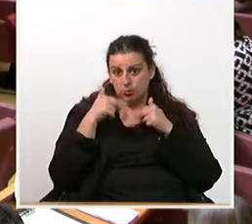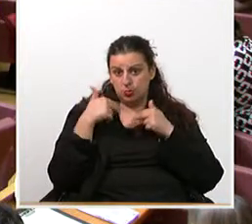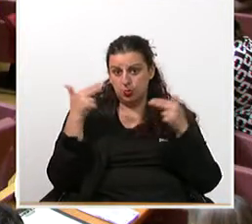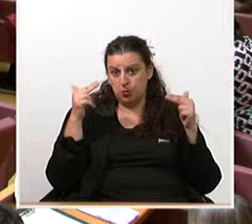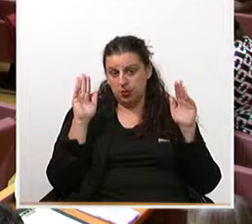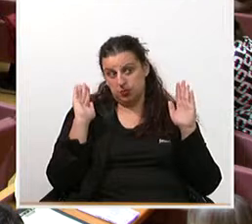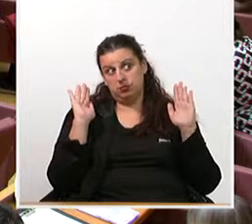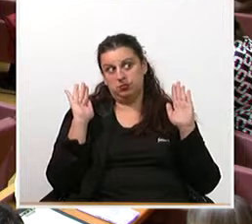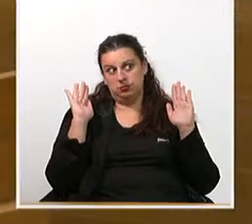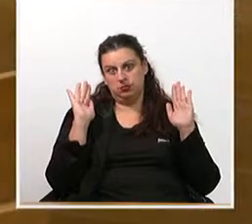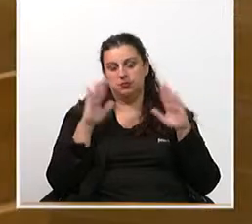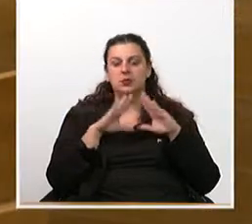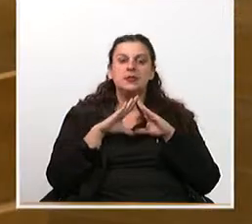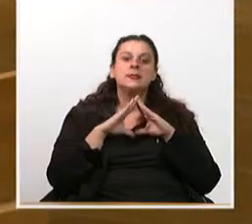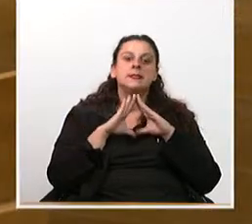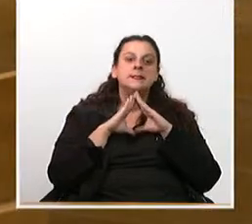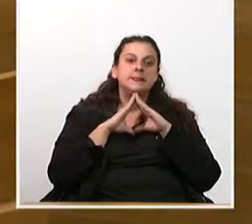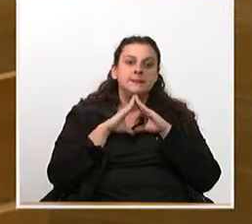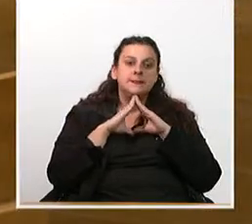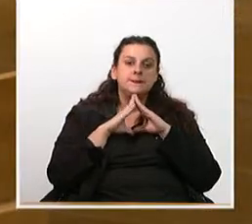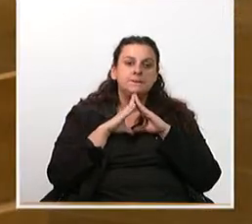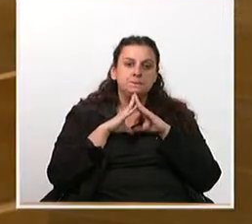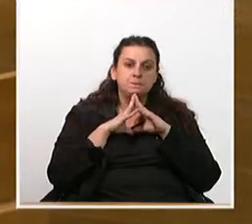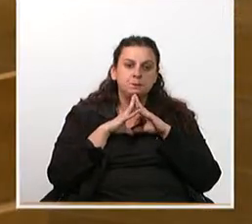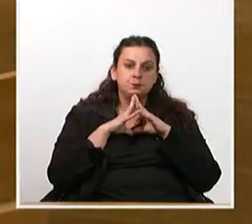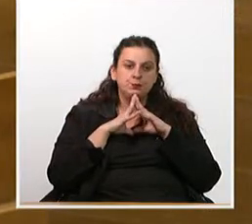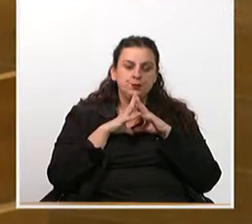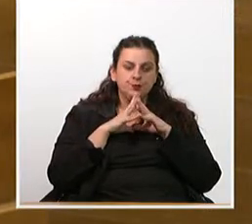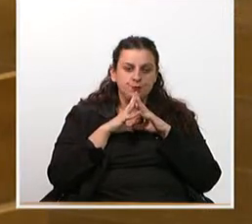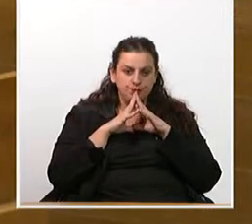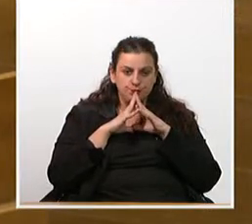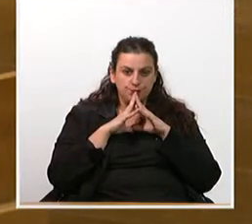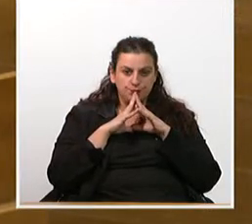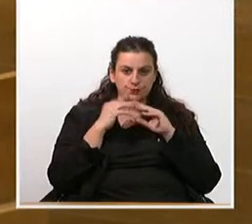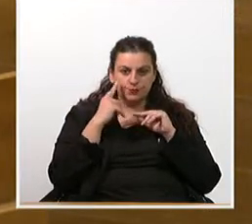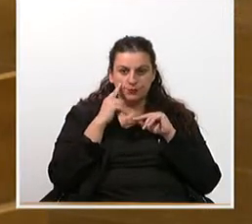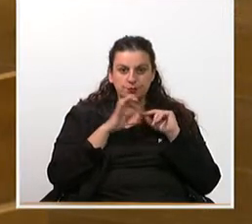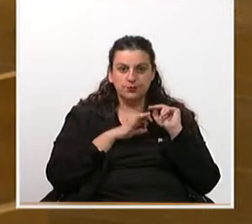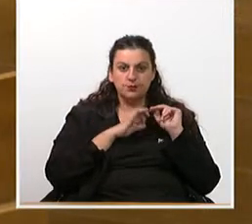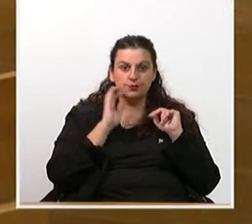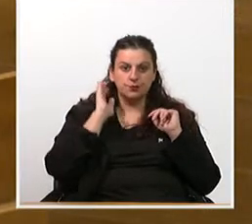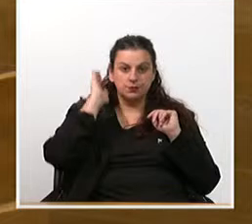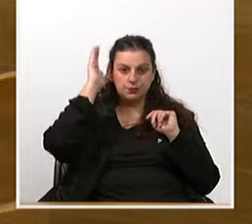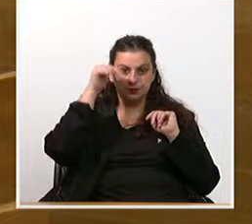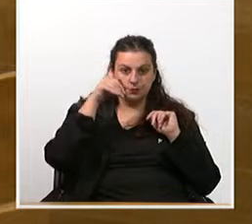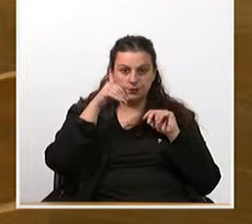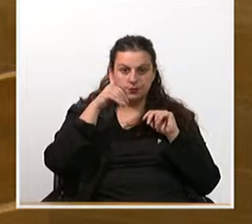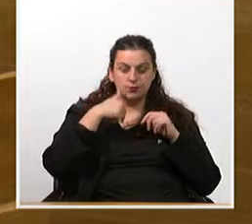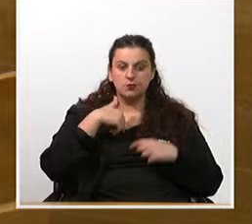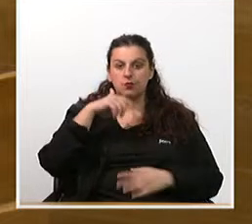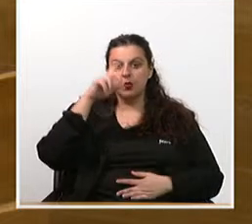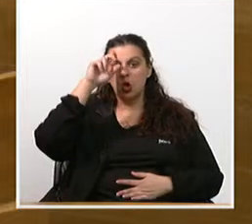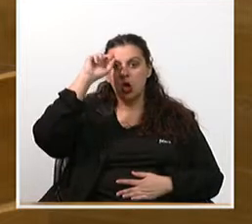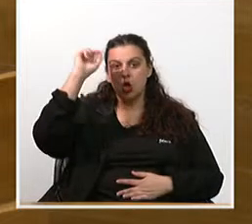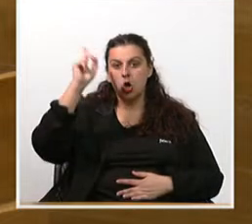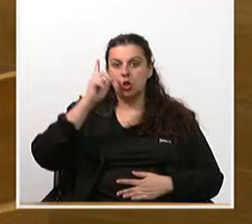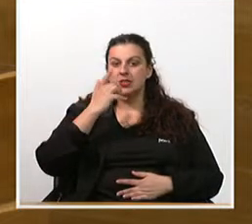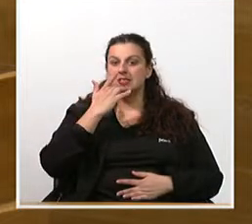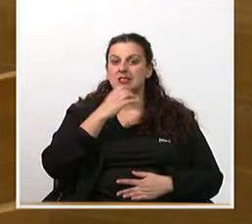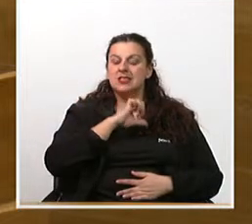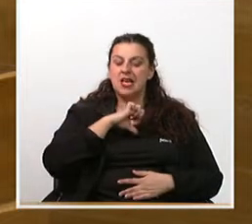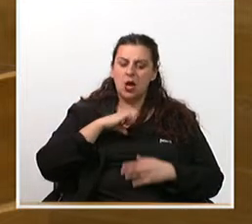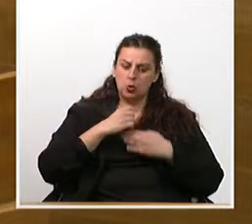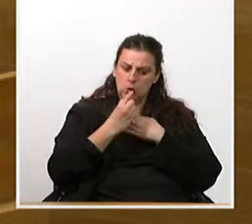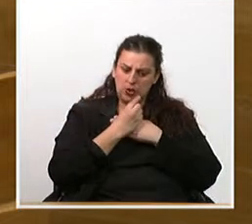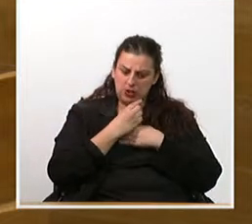plaus Ur mire Señor conseller yo no sé si podem autocrítica y